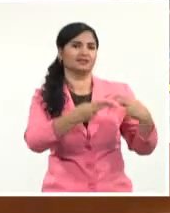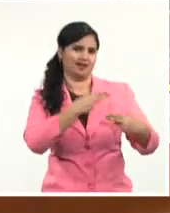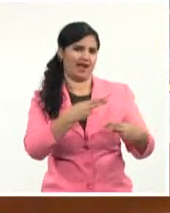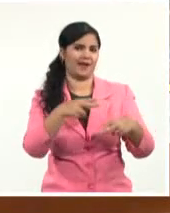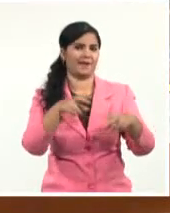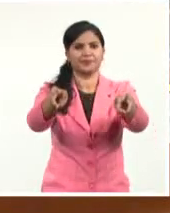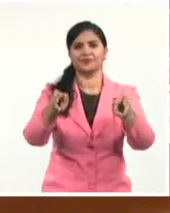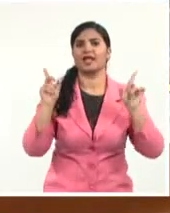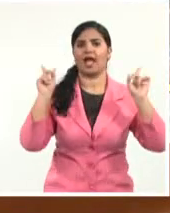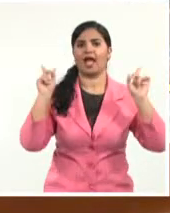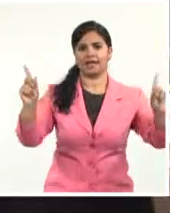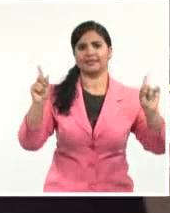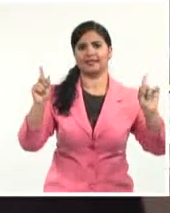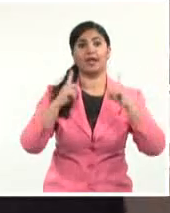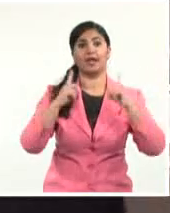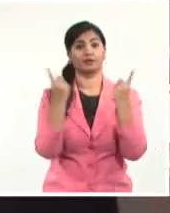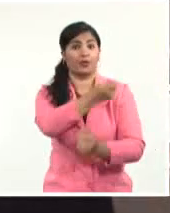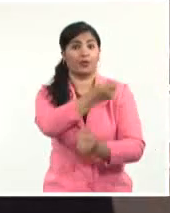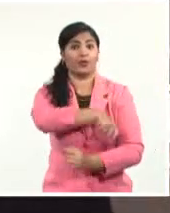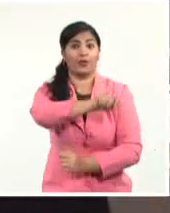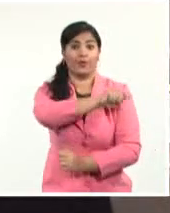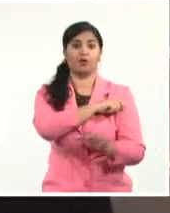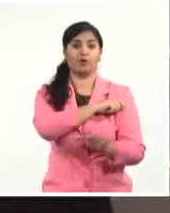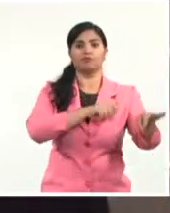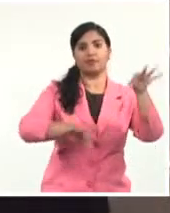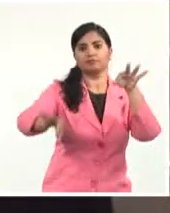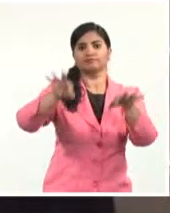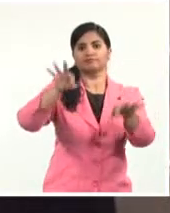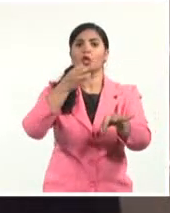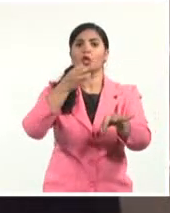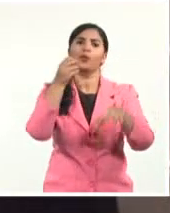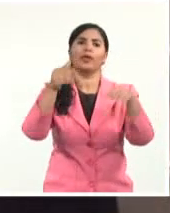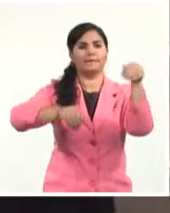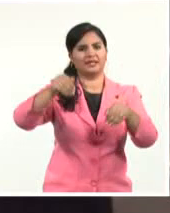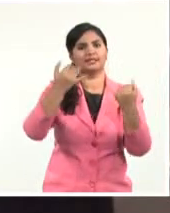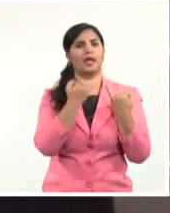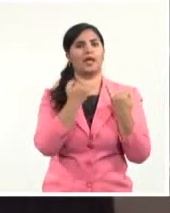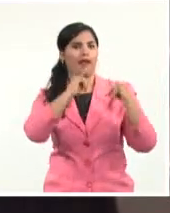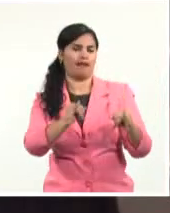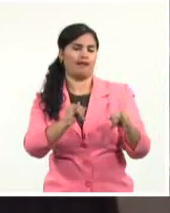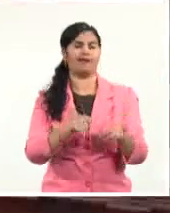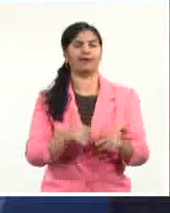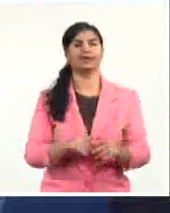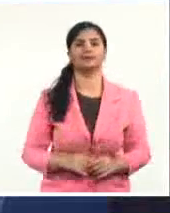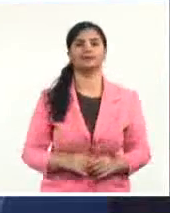asamblea constituyente, otra de las demandas exigidas por los participantes en las protestas.